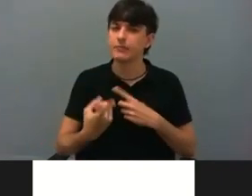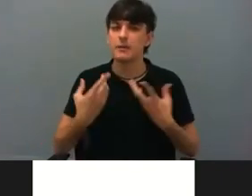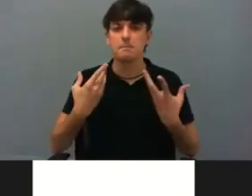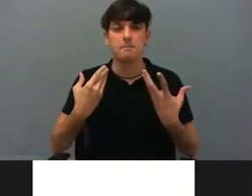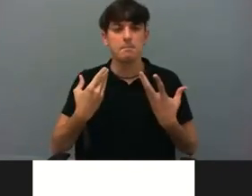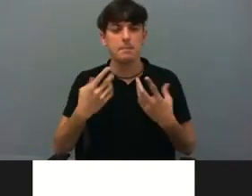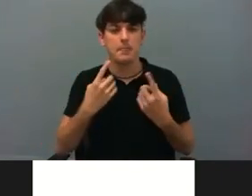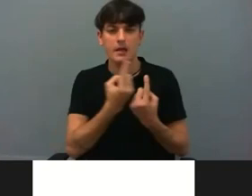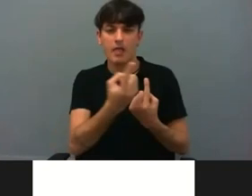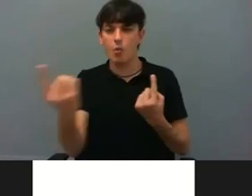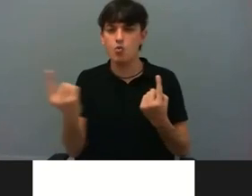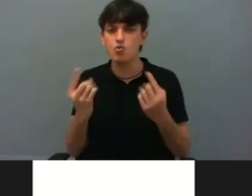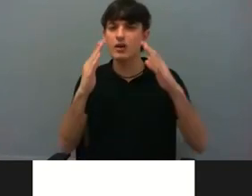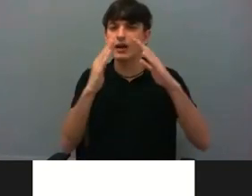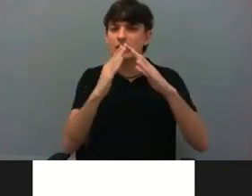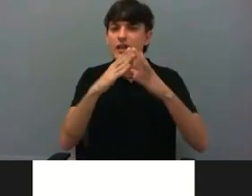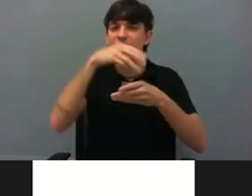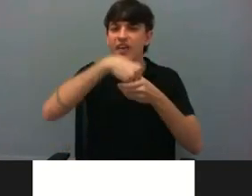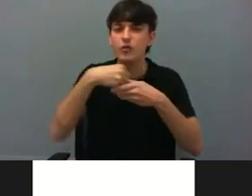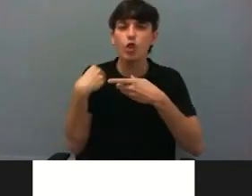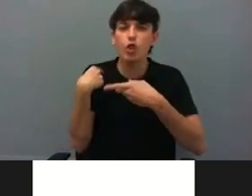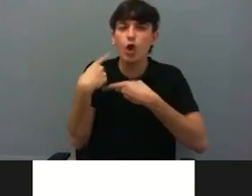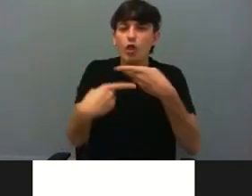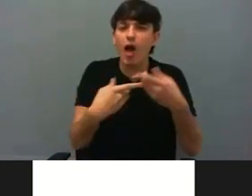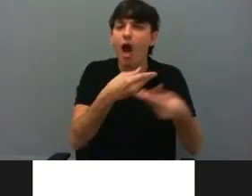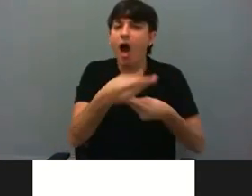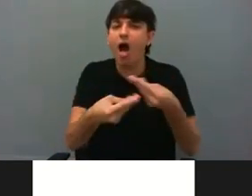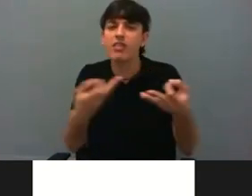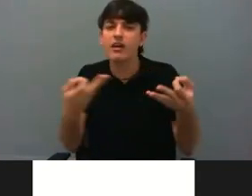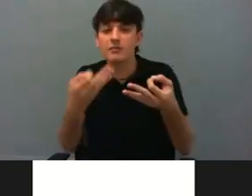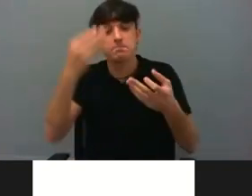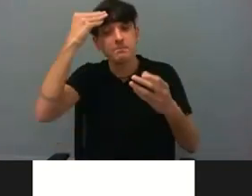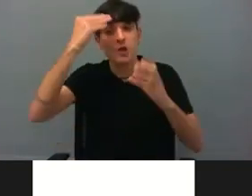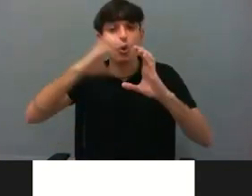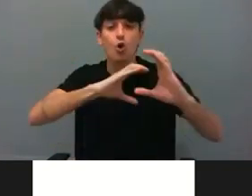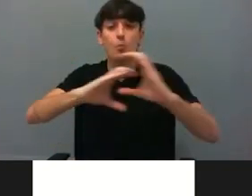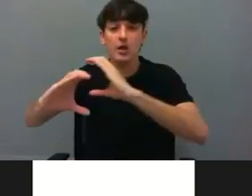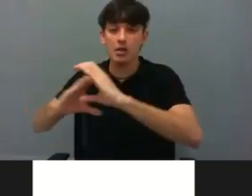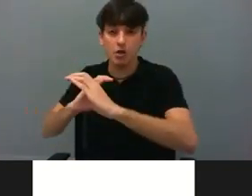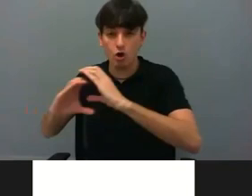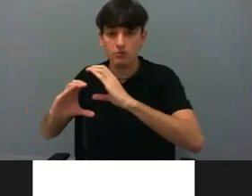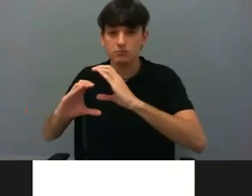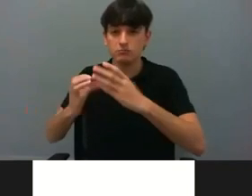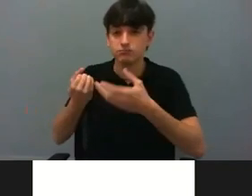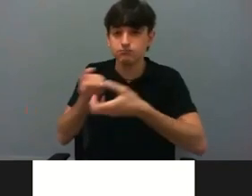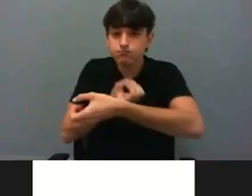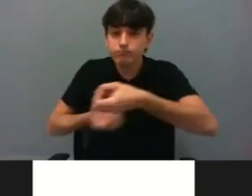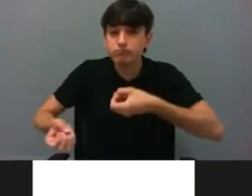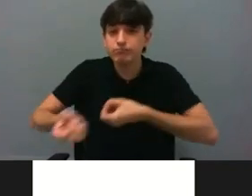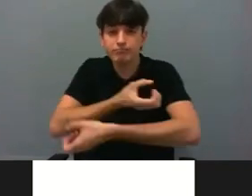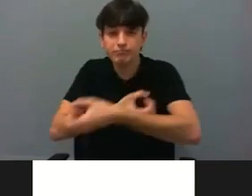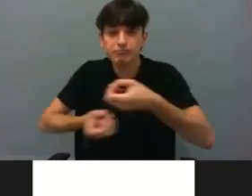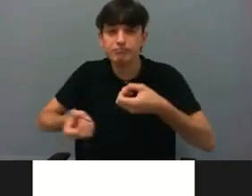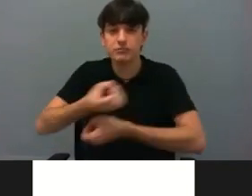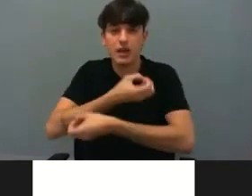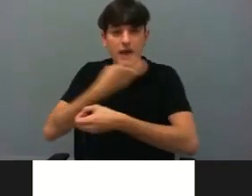en su casa y en su rutina diaria. Yo creo que la comunicación y el intercambio de experiencias es